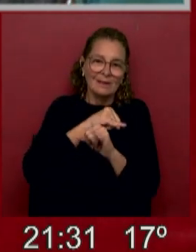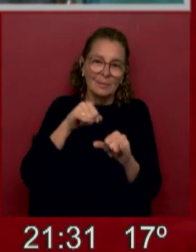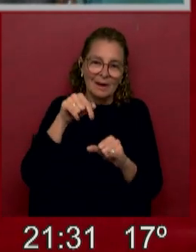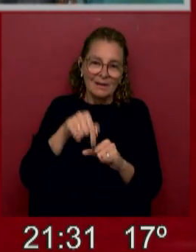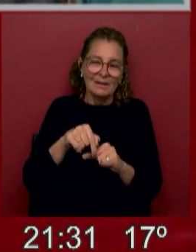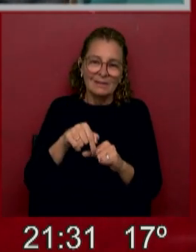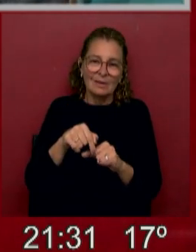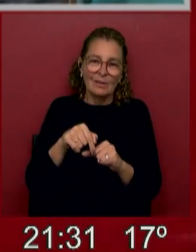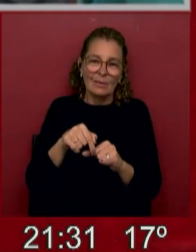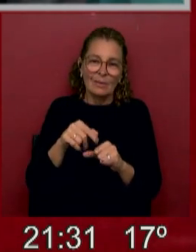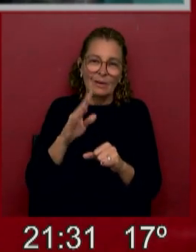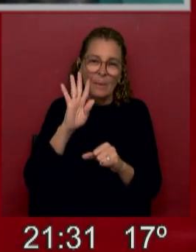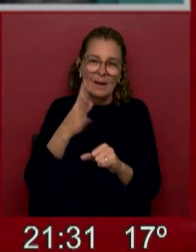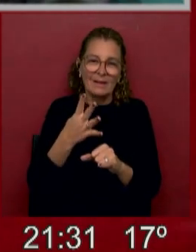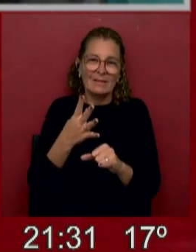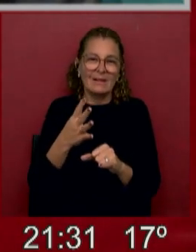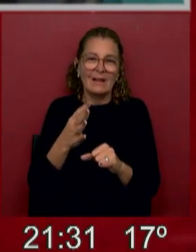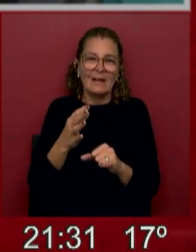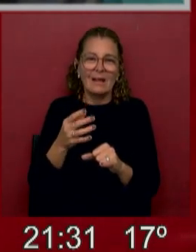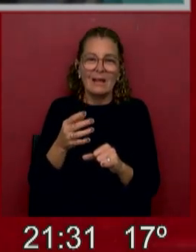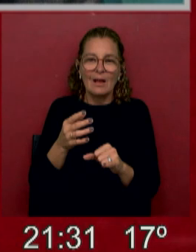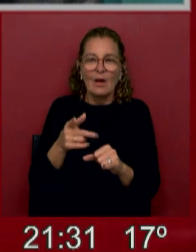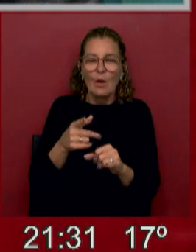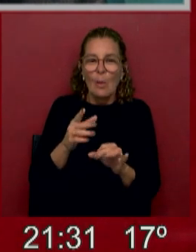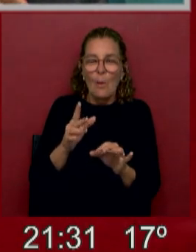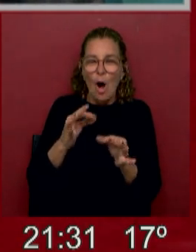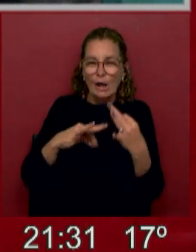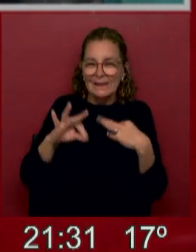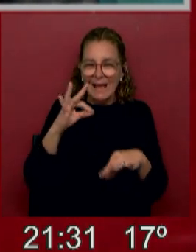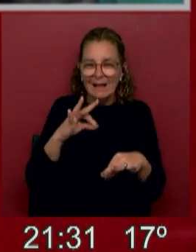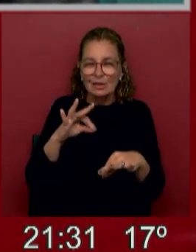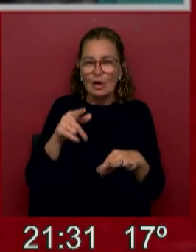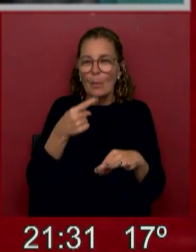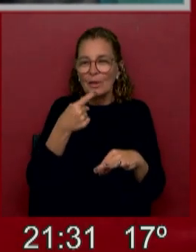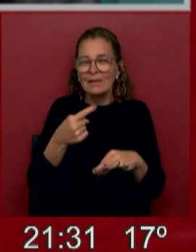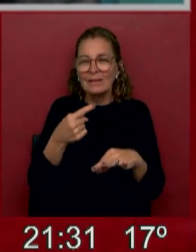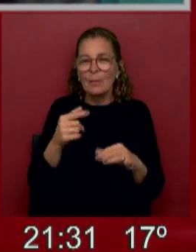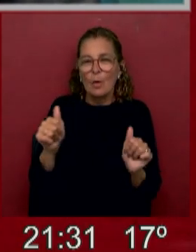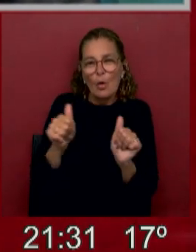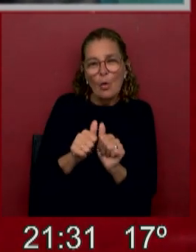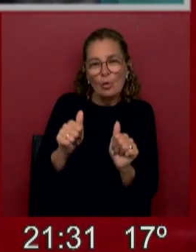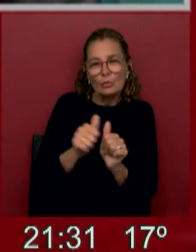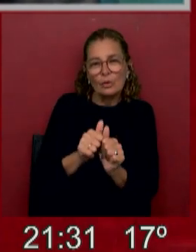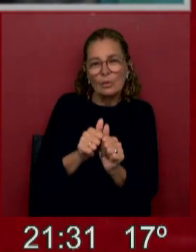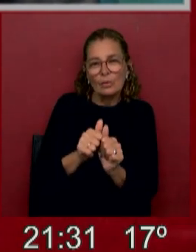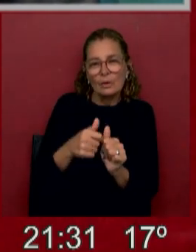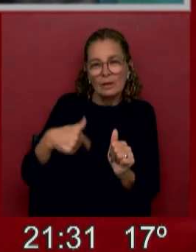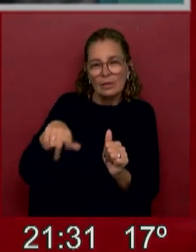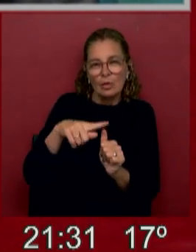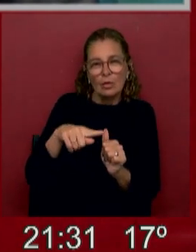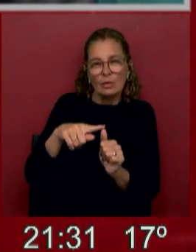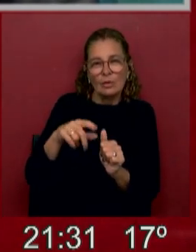que se va a parecer a una obra. Entonces, como mantenerse unidos... Para nosotros es la clave